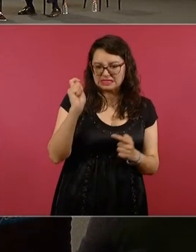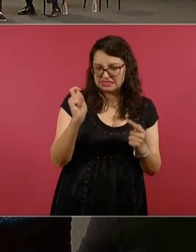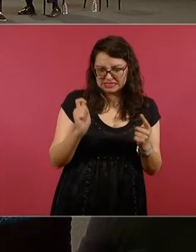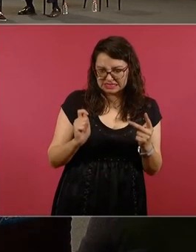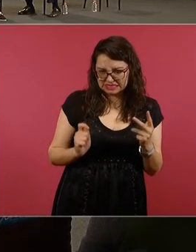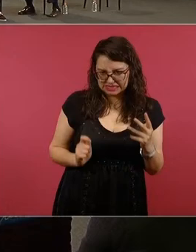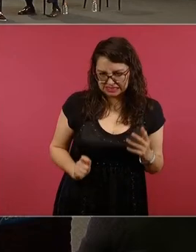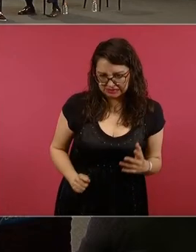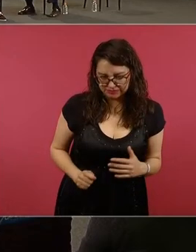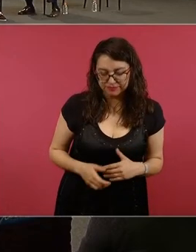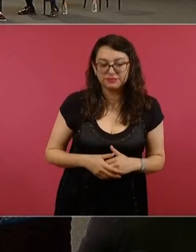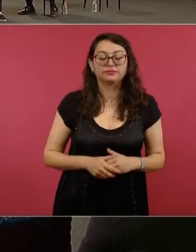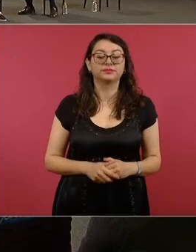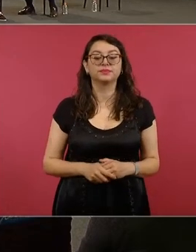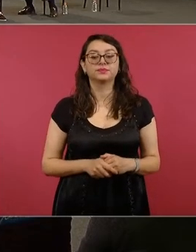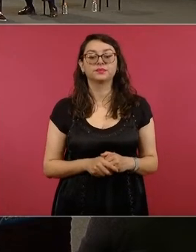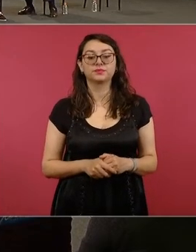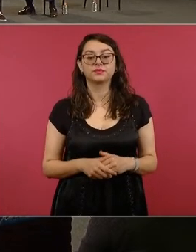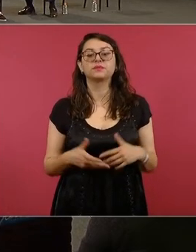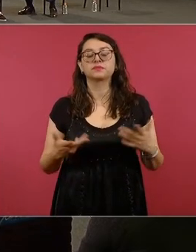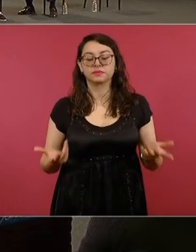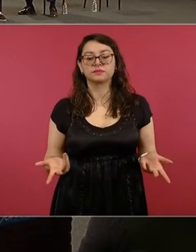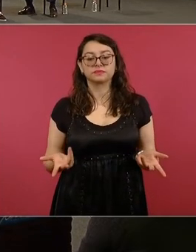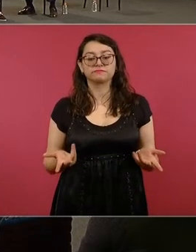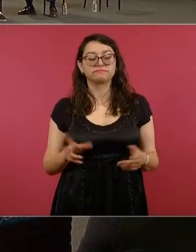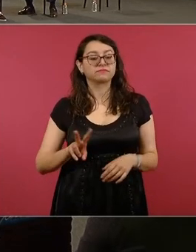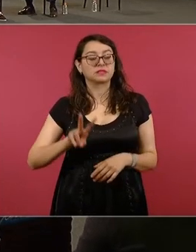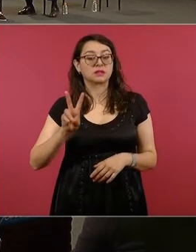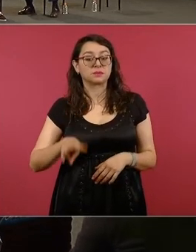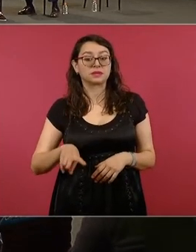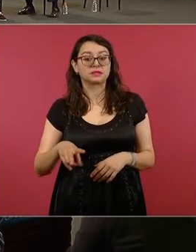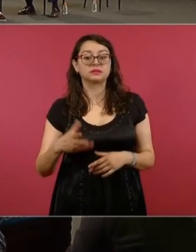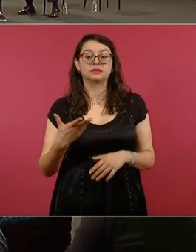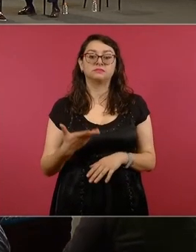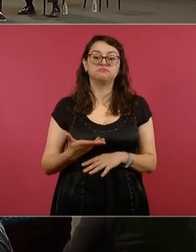Inicialmente, digamos históricamente, pues sí, la predicción